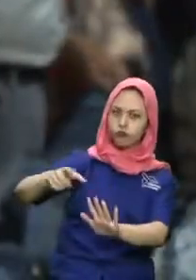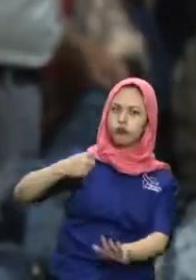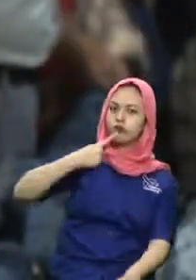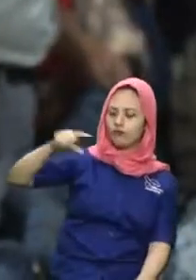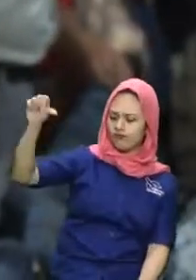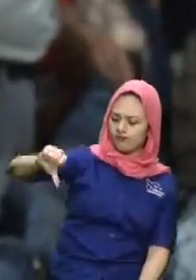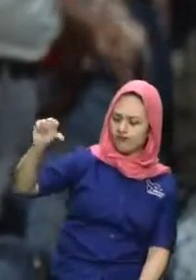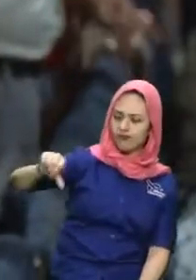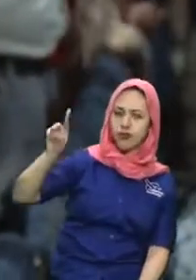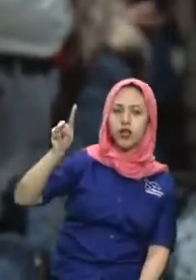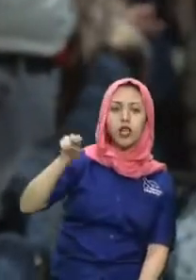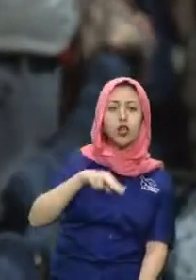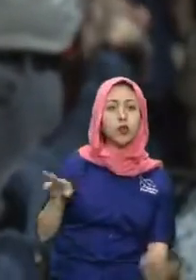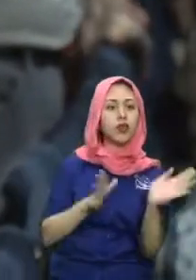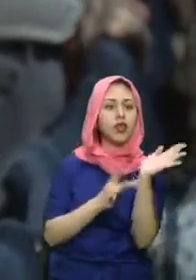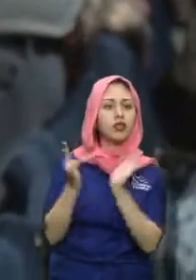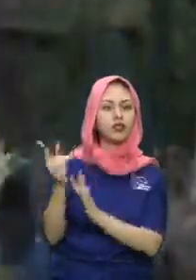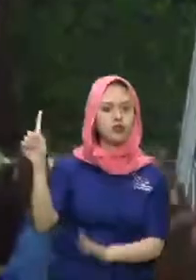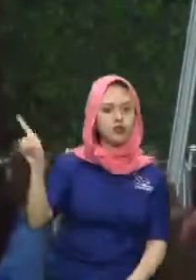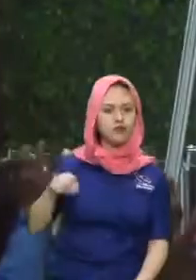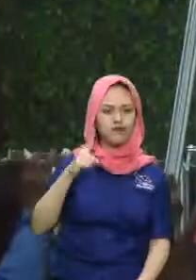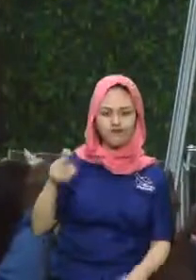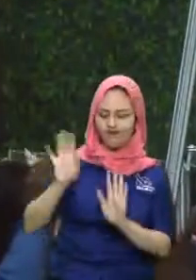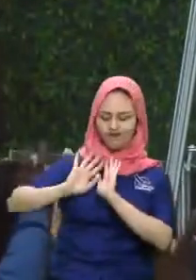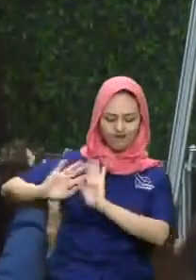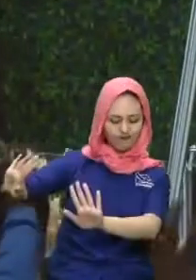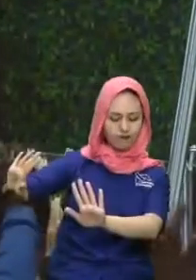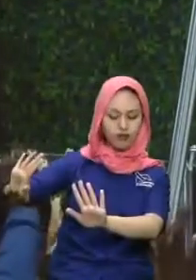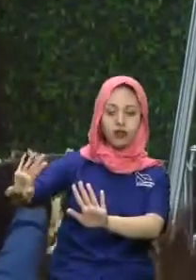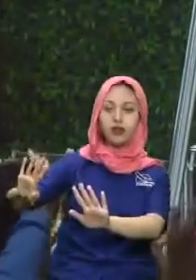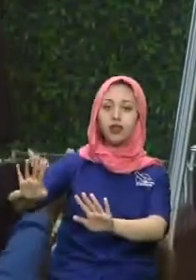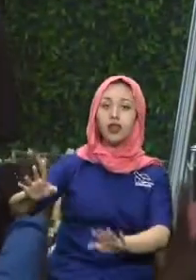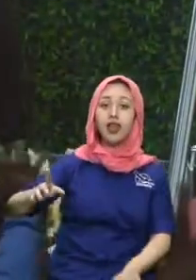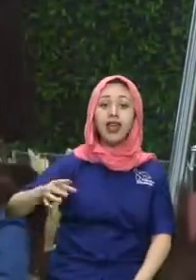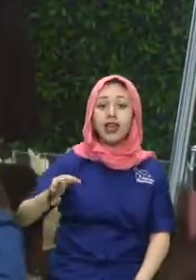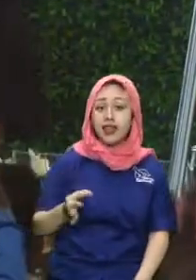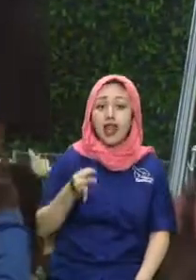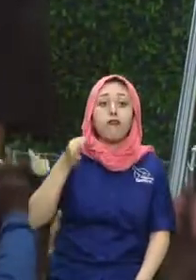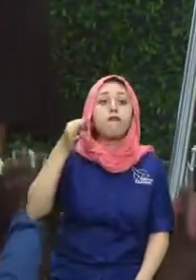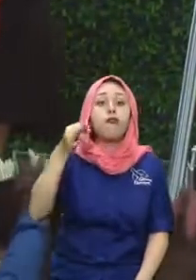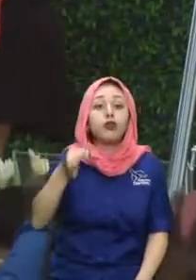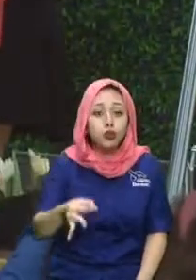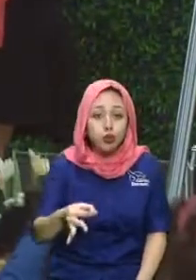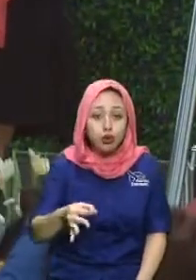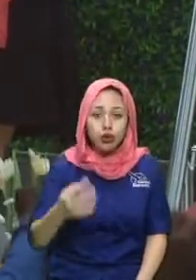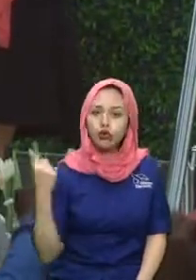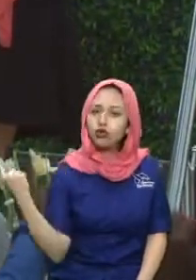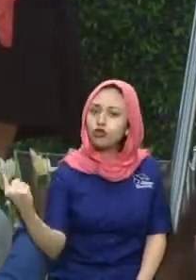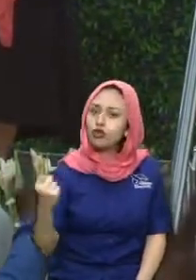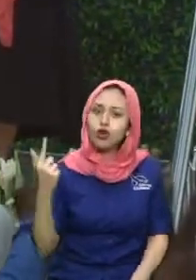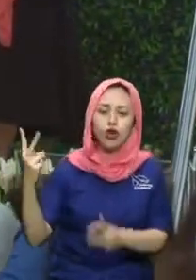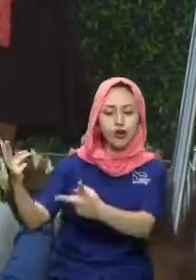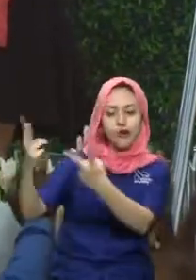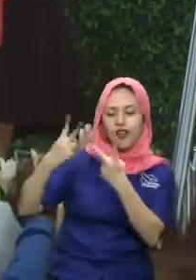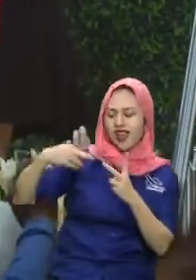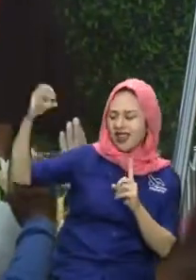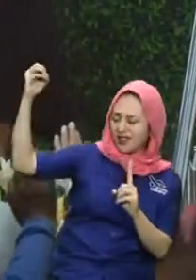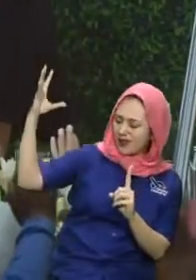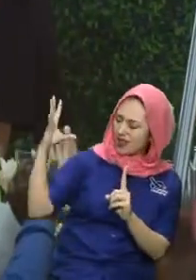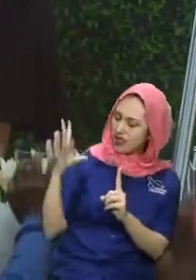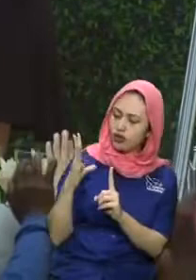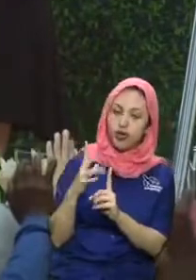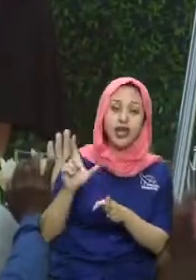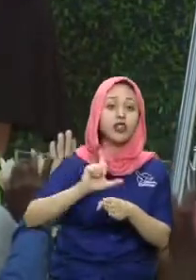de ellos en adelante, Padre, solo vengan las bendiciones. Y las cosas que parecían